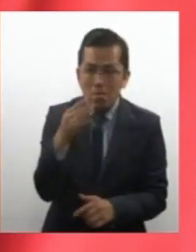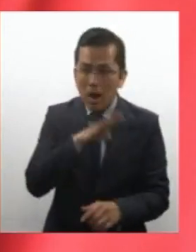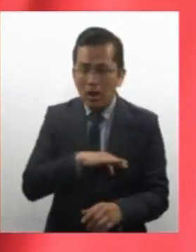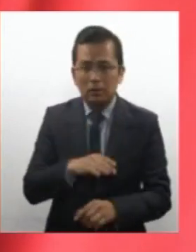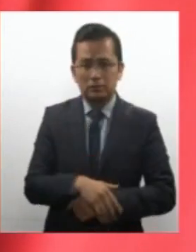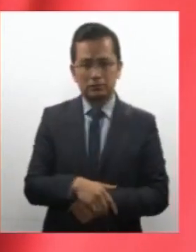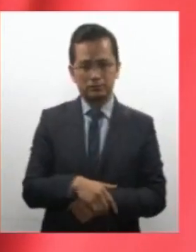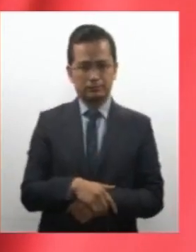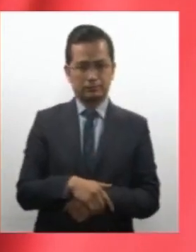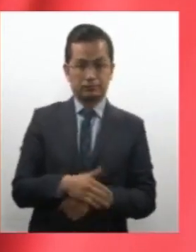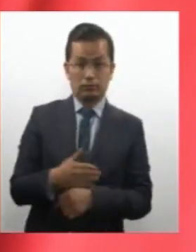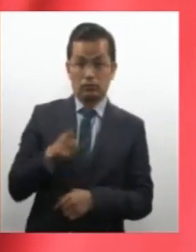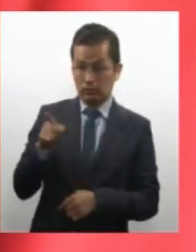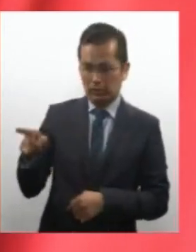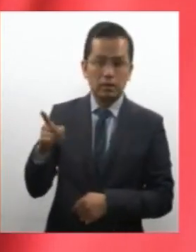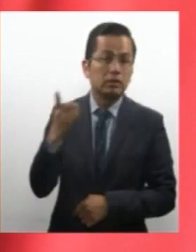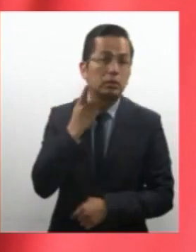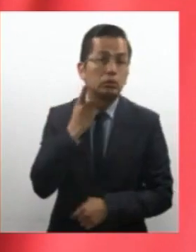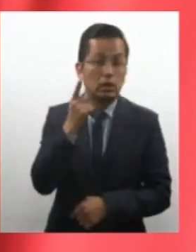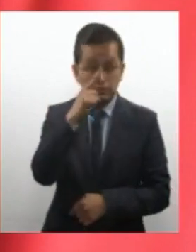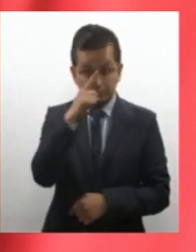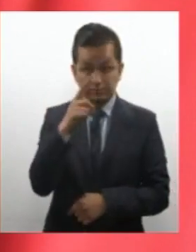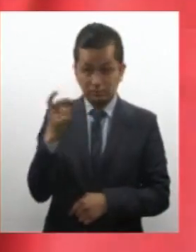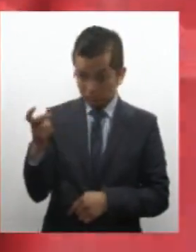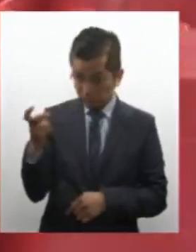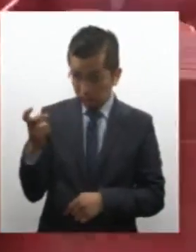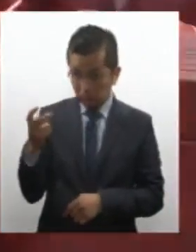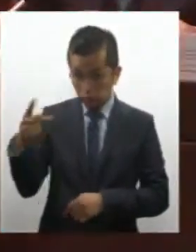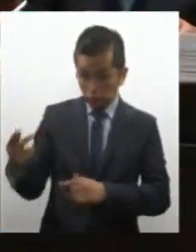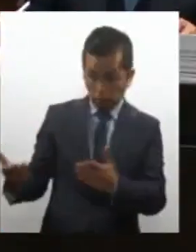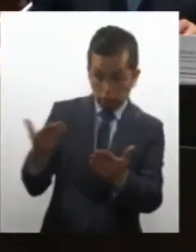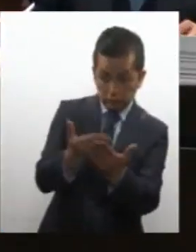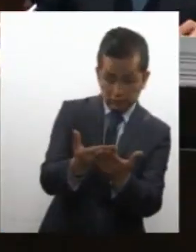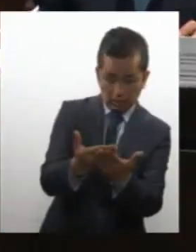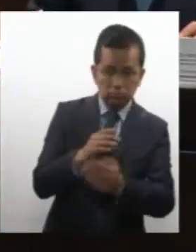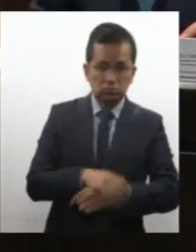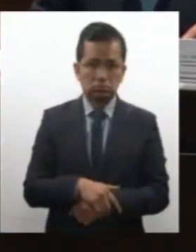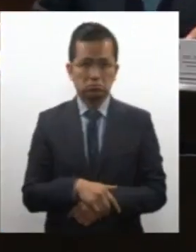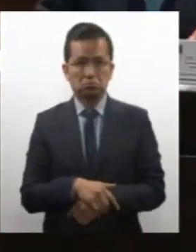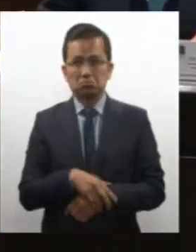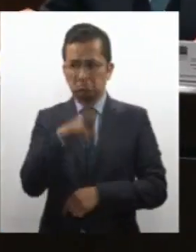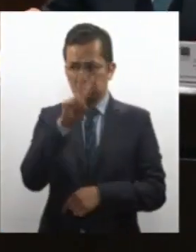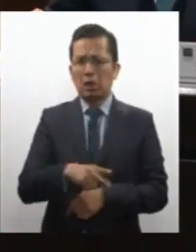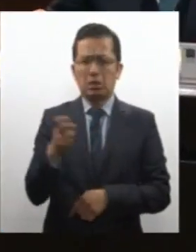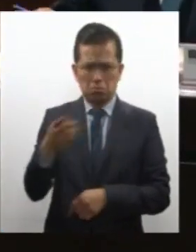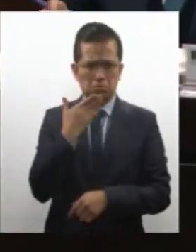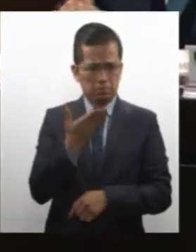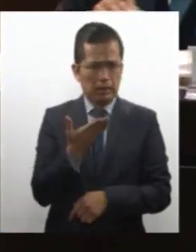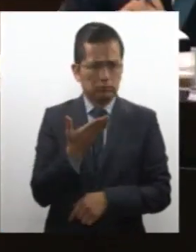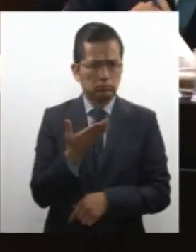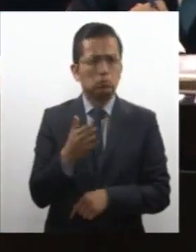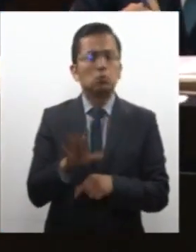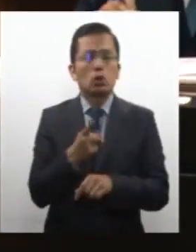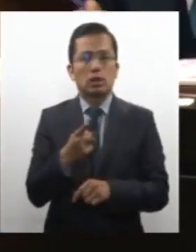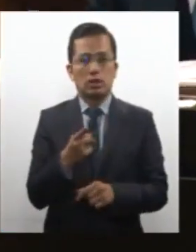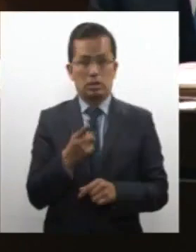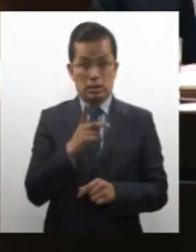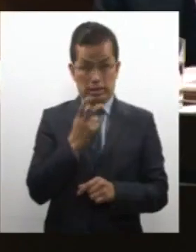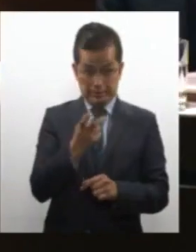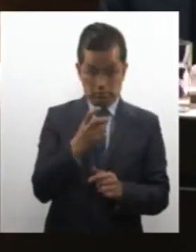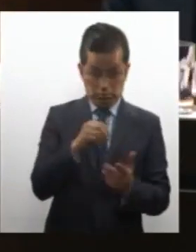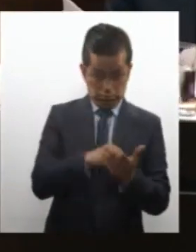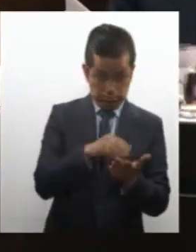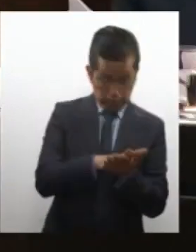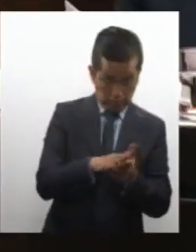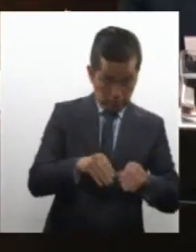Oficial. Por lo tanto, está vigente la NOM 016. Aún con este